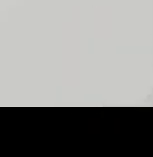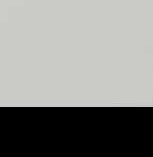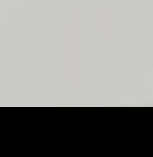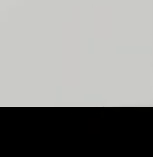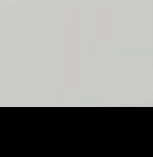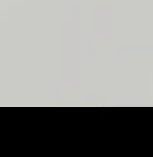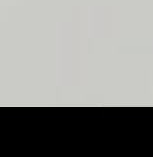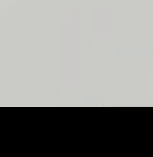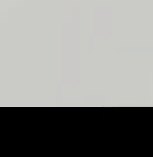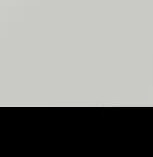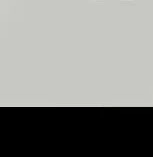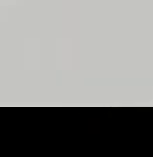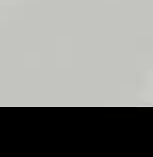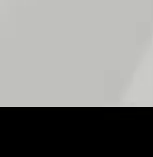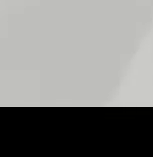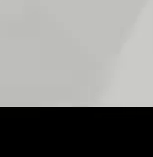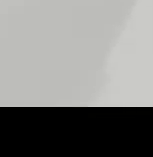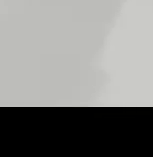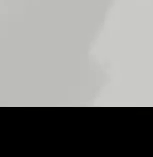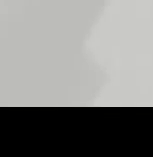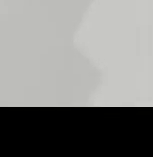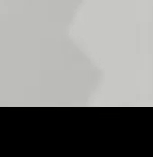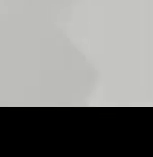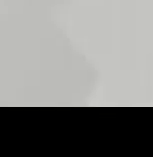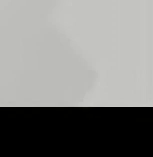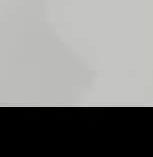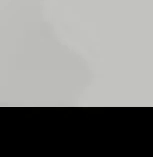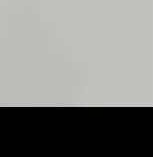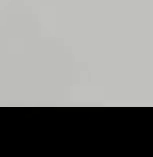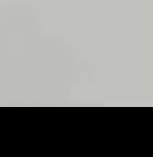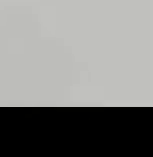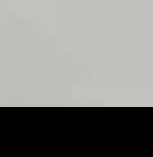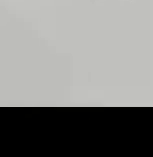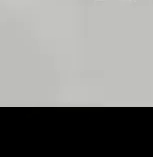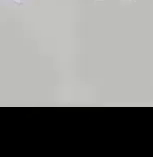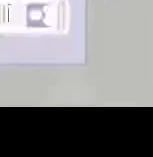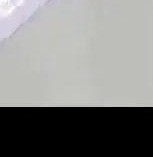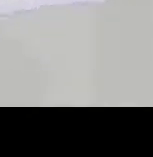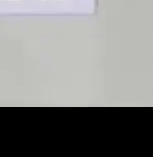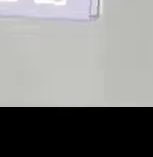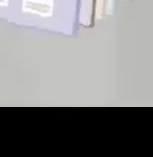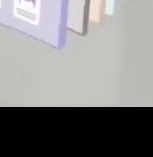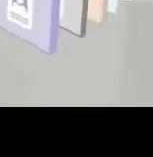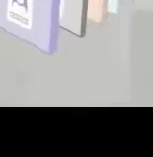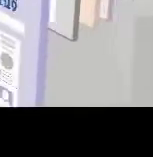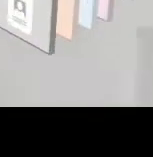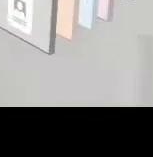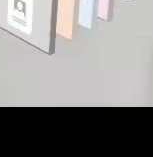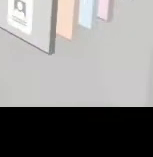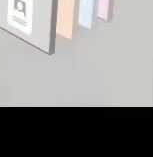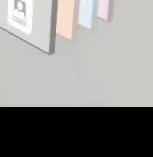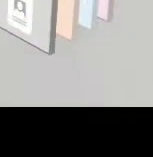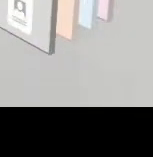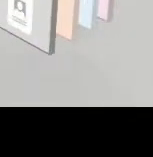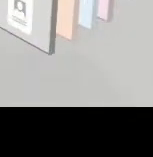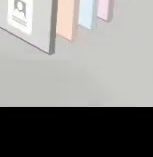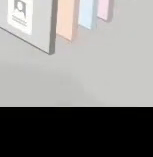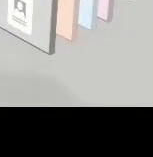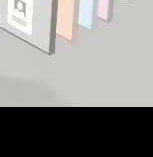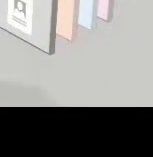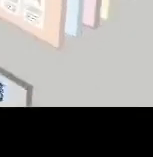Decisión en democracia. Este 24 de marzo, en todo el país, elegiremos alcaldes, prefectos